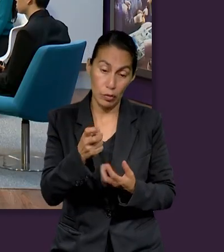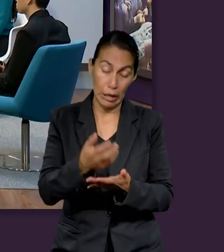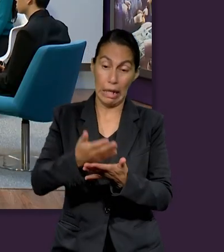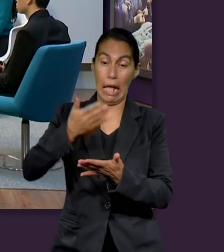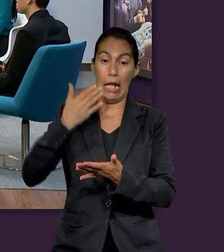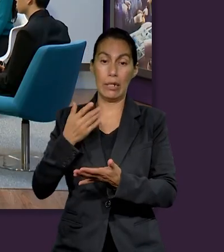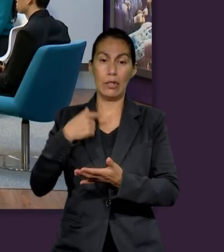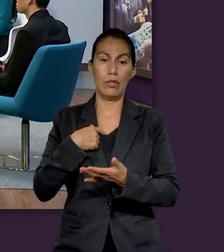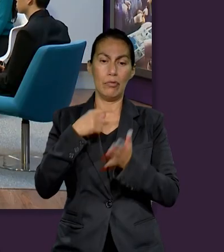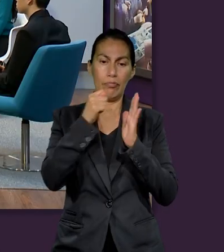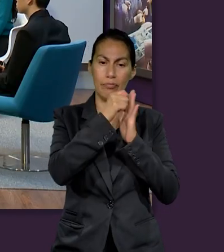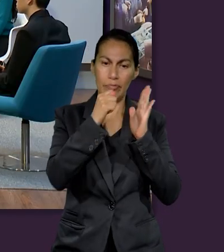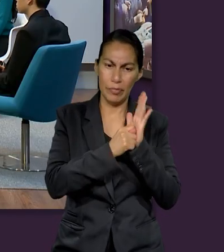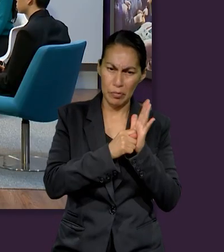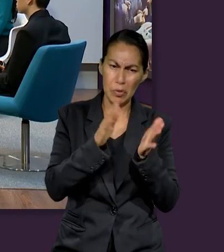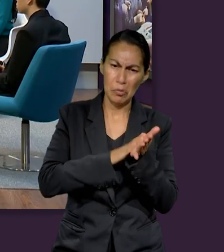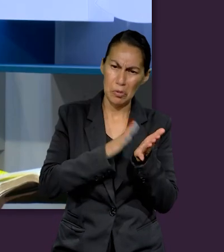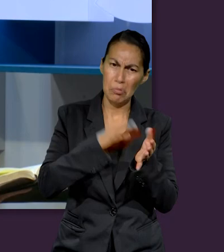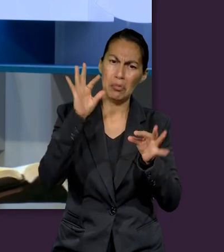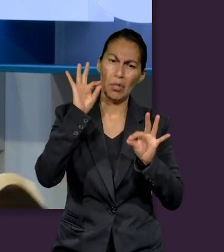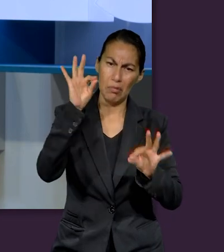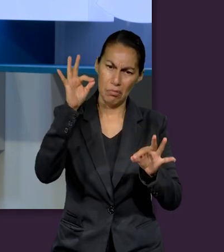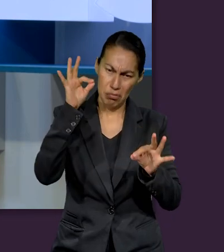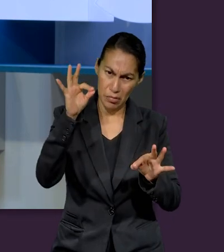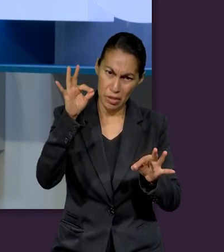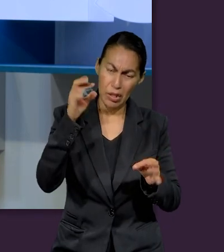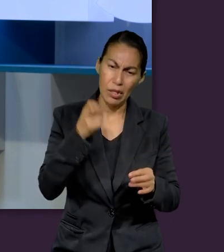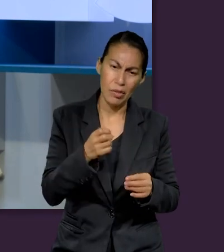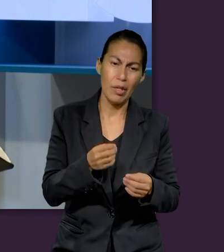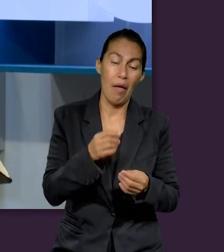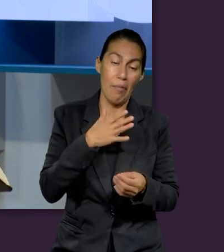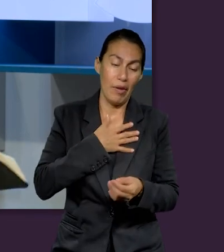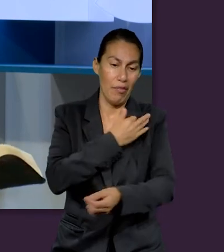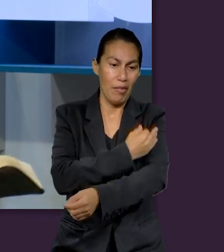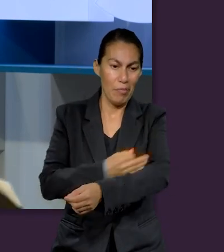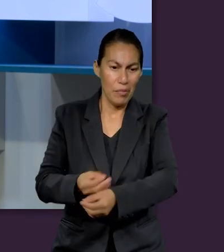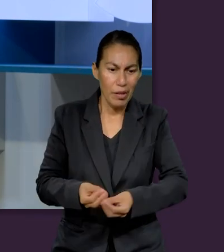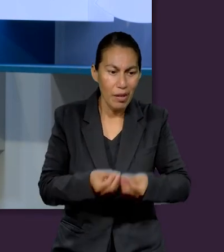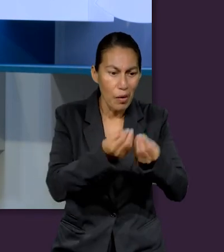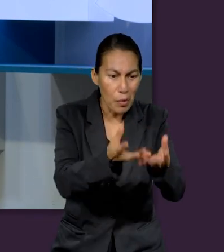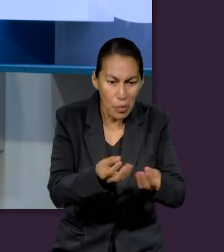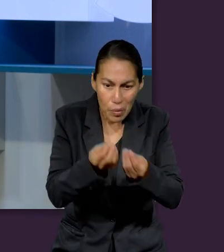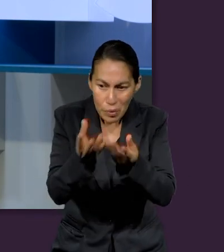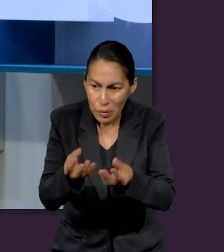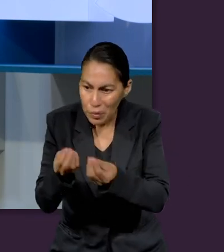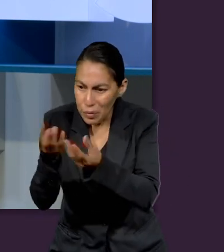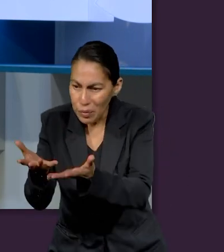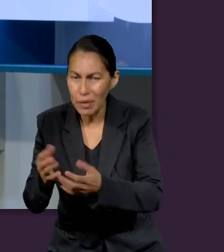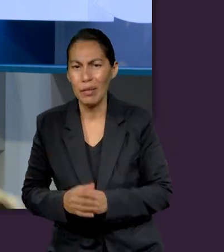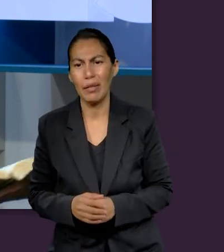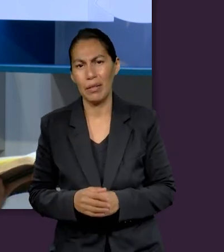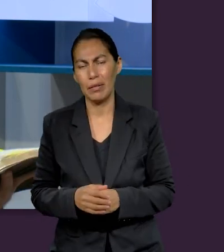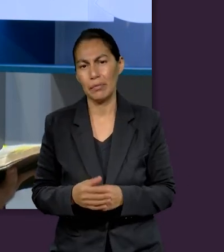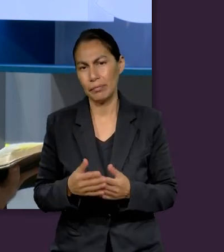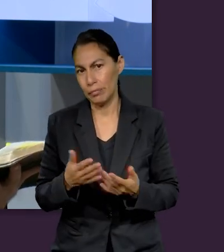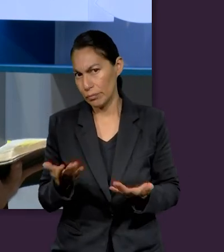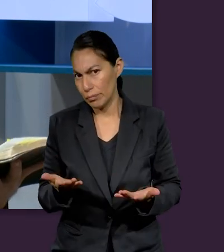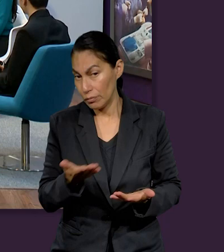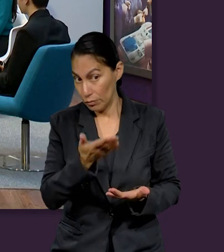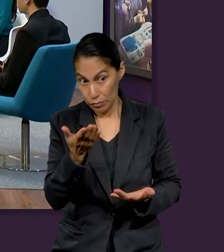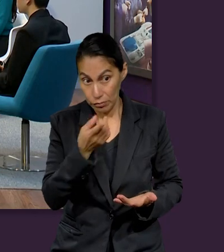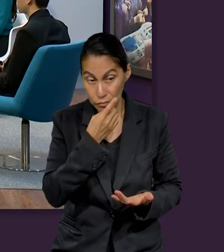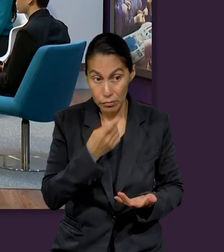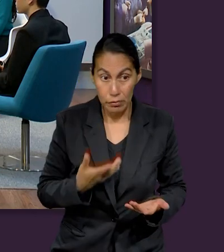que después de la muerte también sigue nuestro legado y qué mejor que atender primeramente a las ovejas a ver